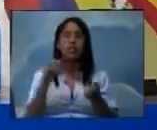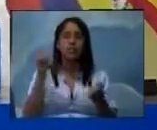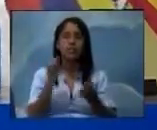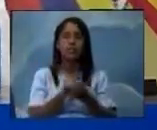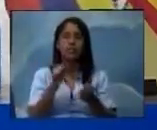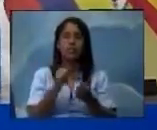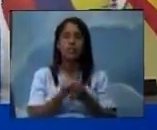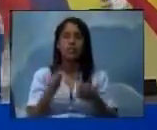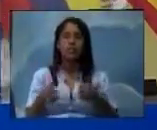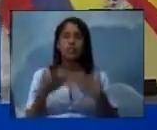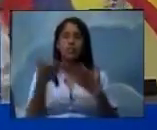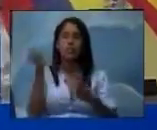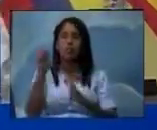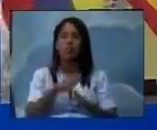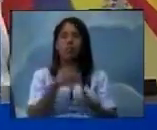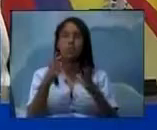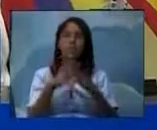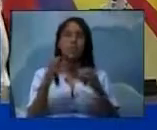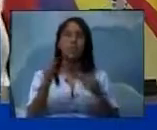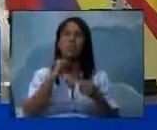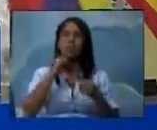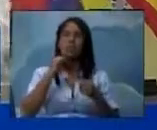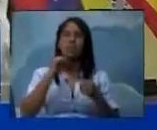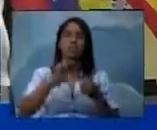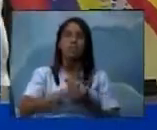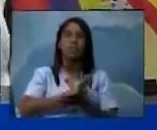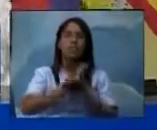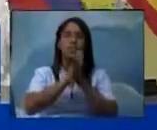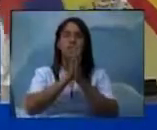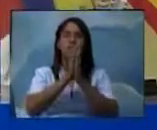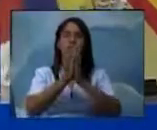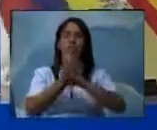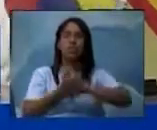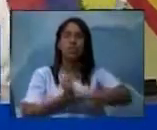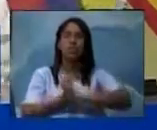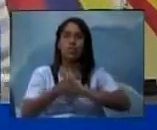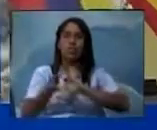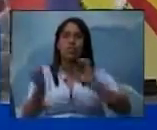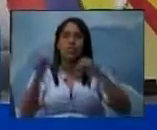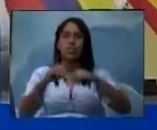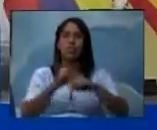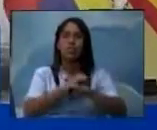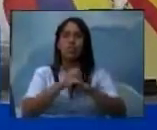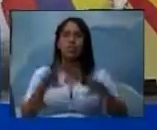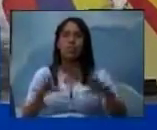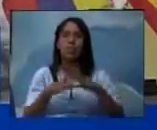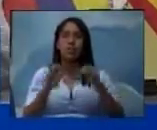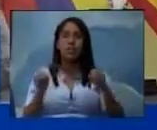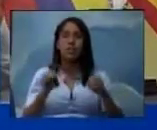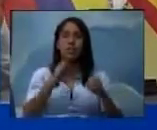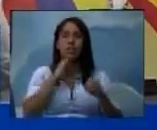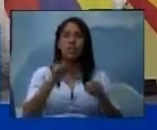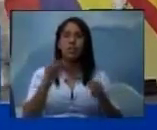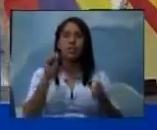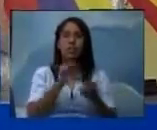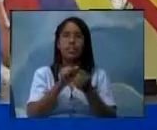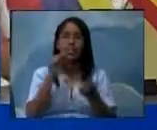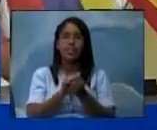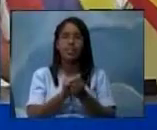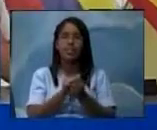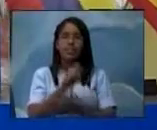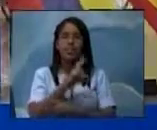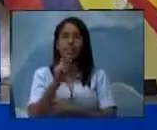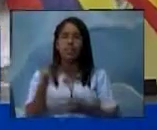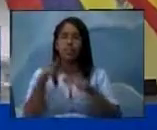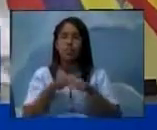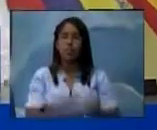le dio al muñeco por los pies y lo desbarató, amados hermanos, lo volvió polvo. Pero la piedra no se